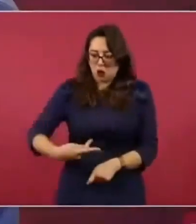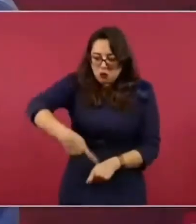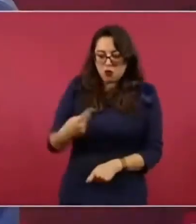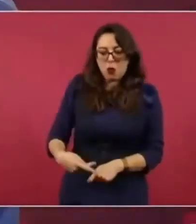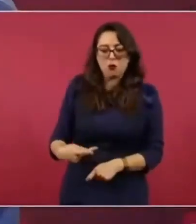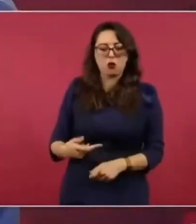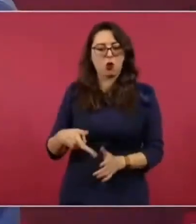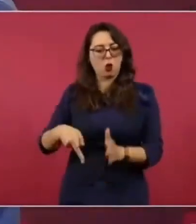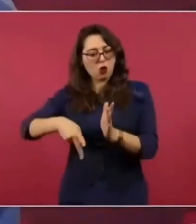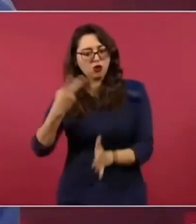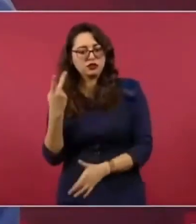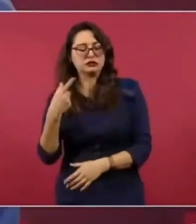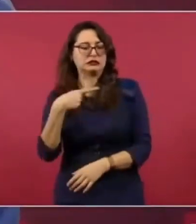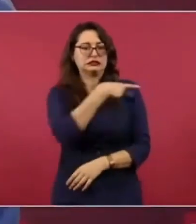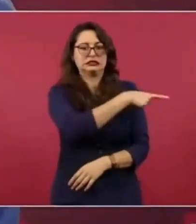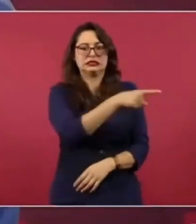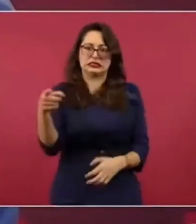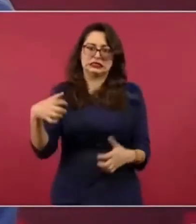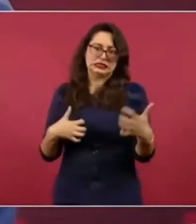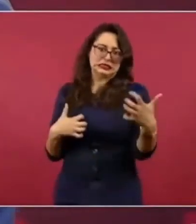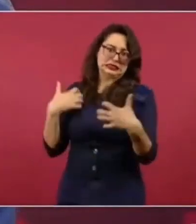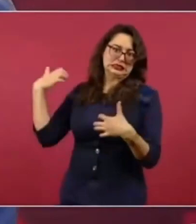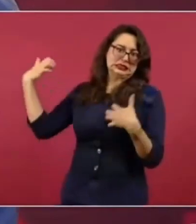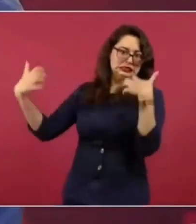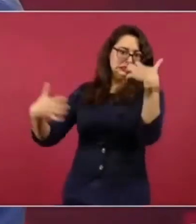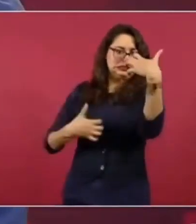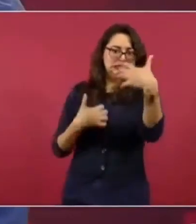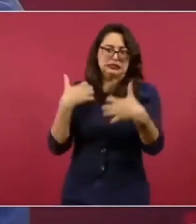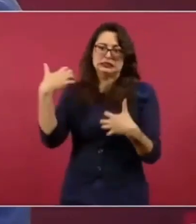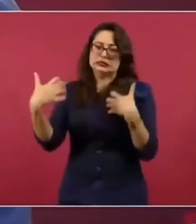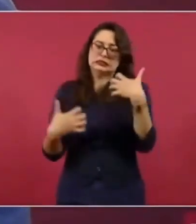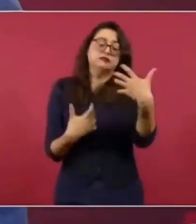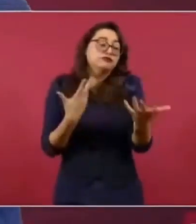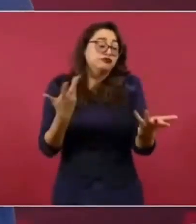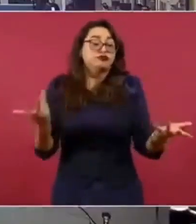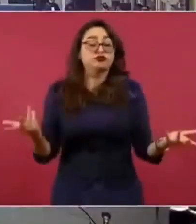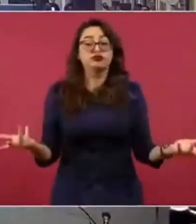corrupción, todo. Bueno,